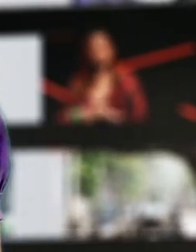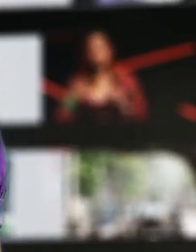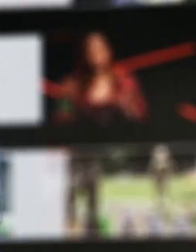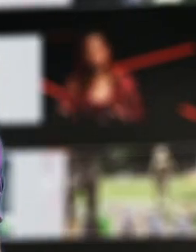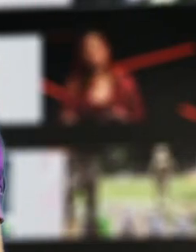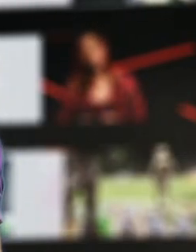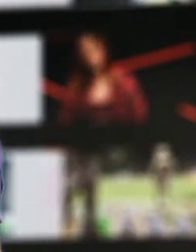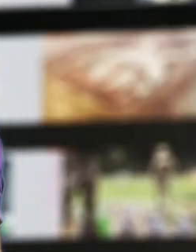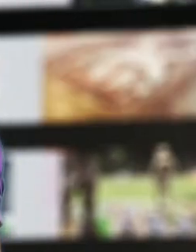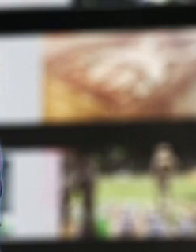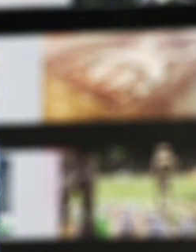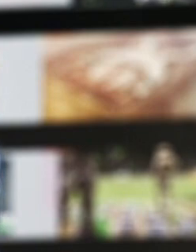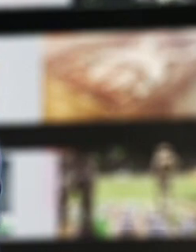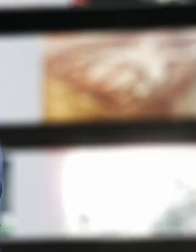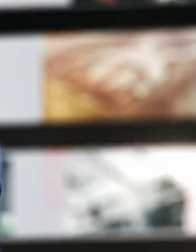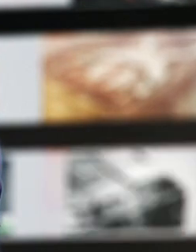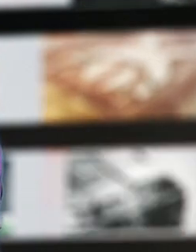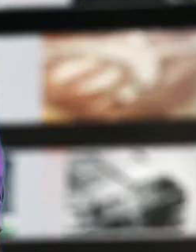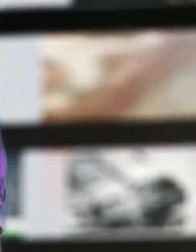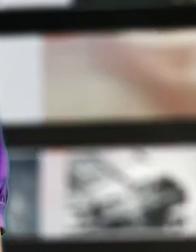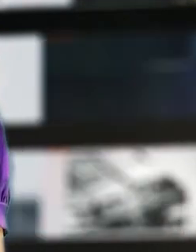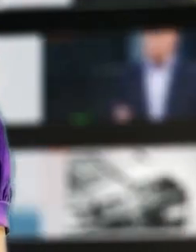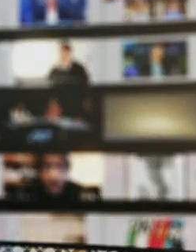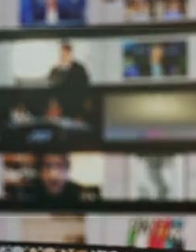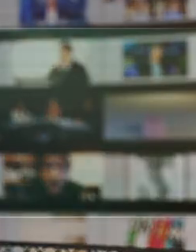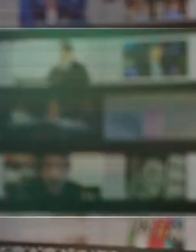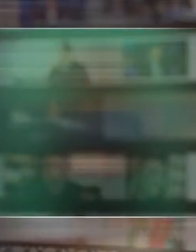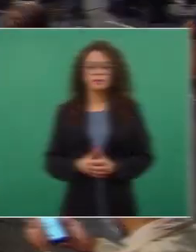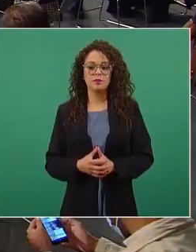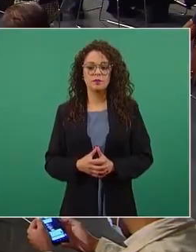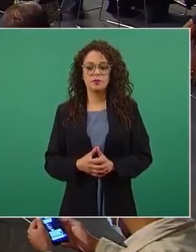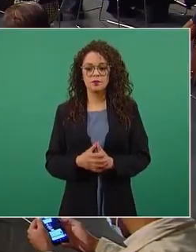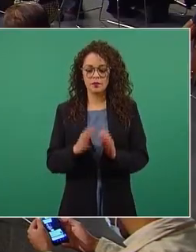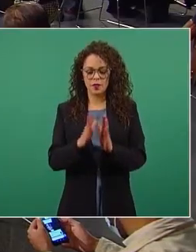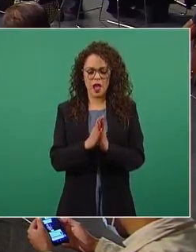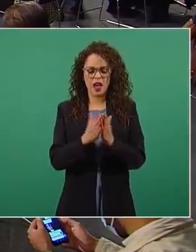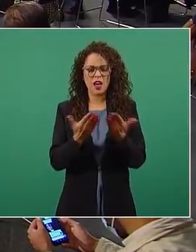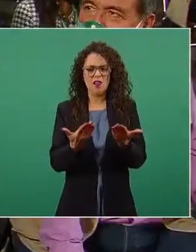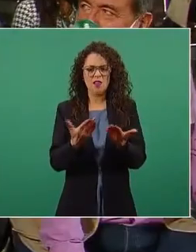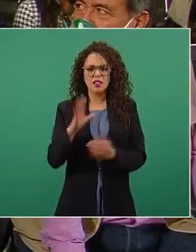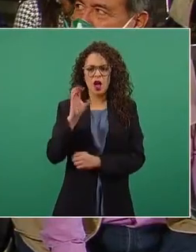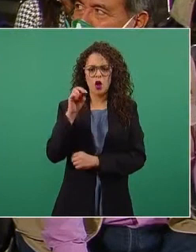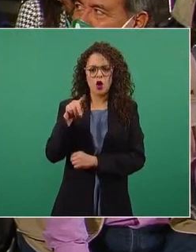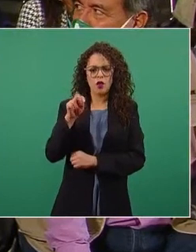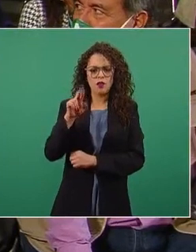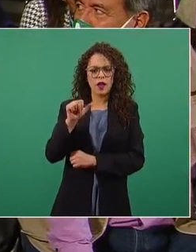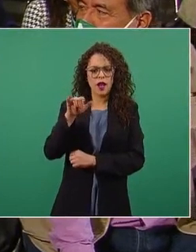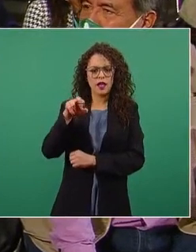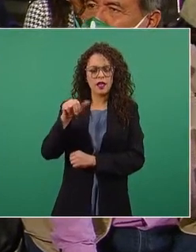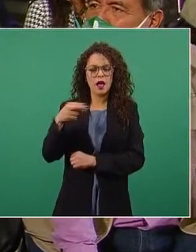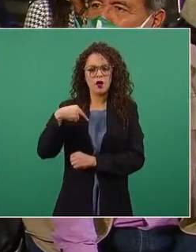Pues resulta que reciben financiamientos del gobierno de Estados Unidos. En la revista Contralínea publicamos un reportaje sobre